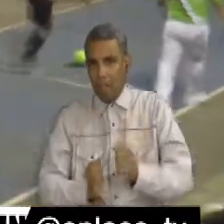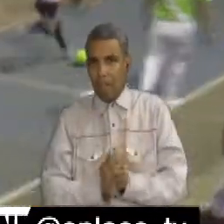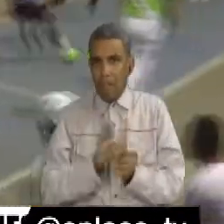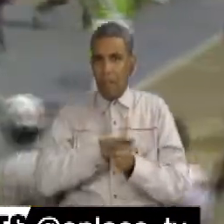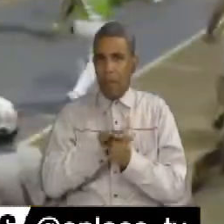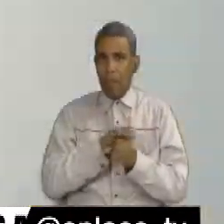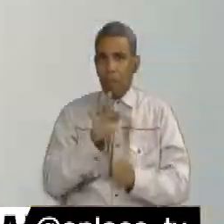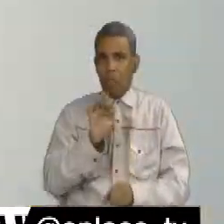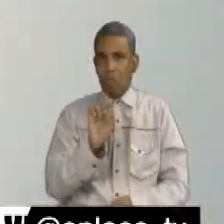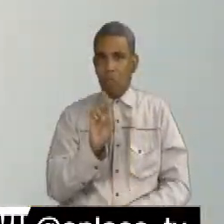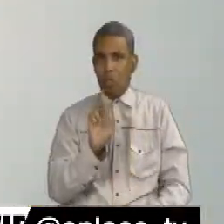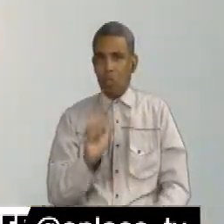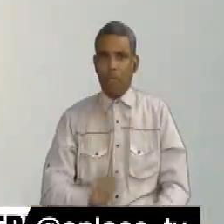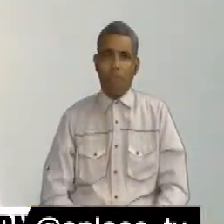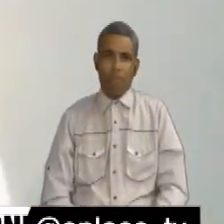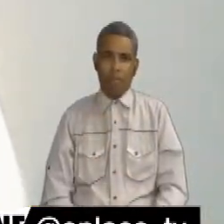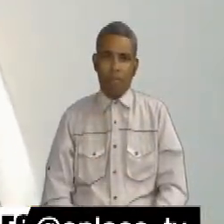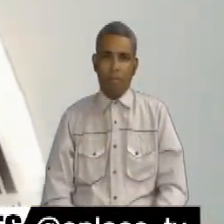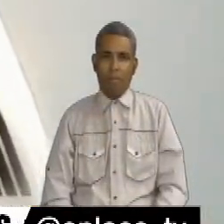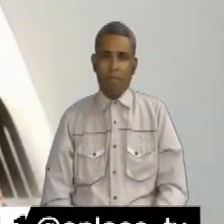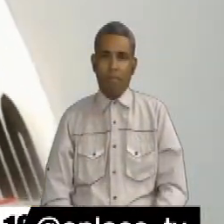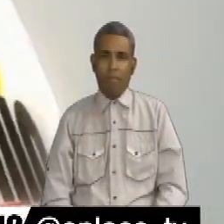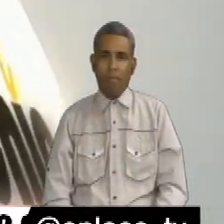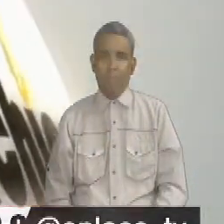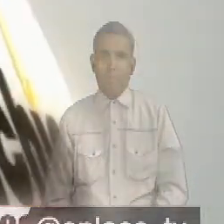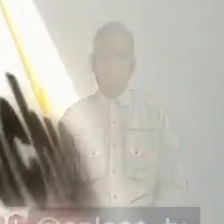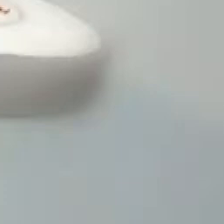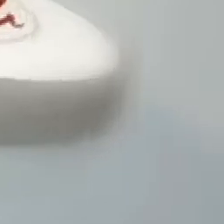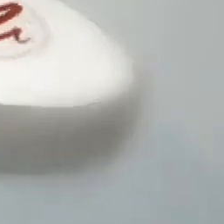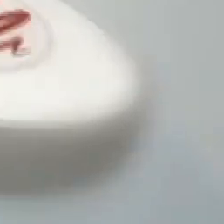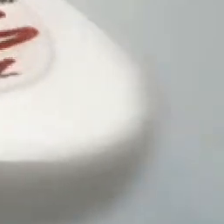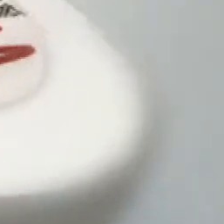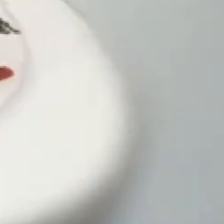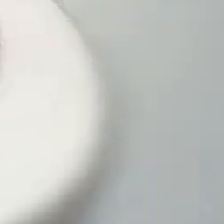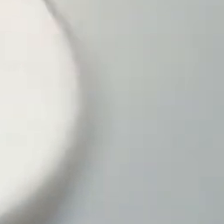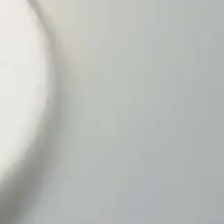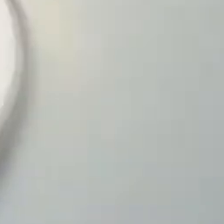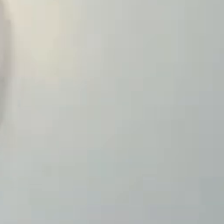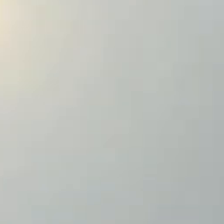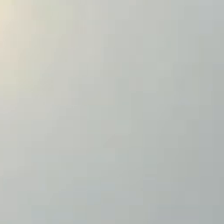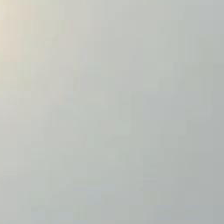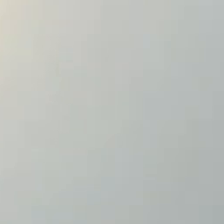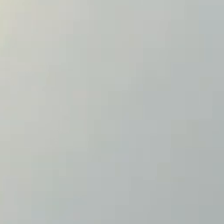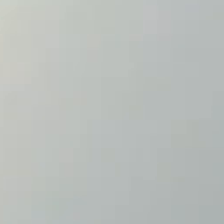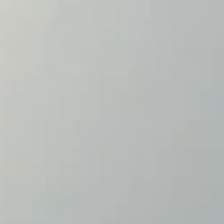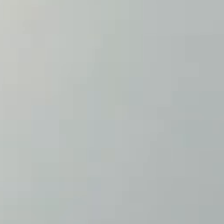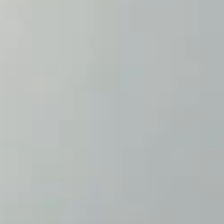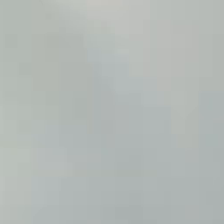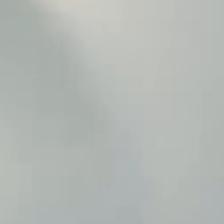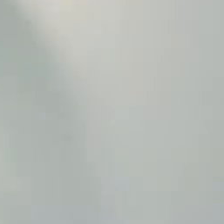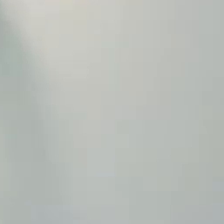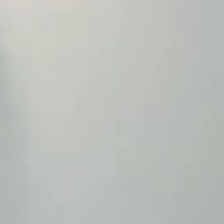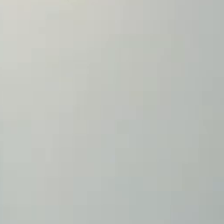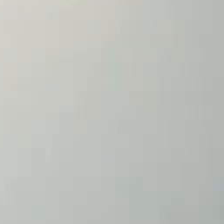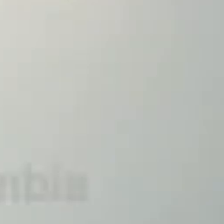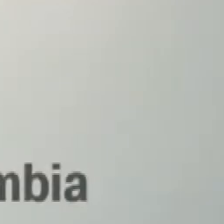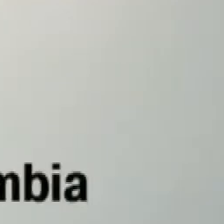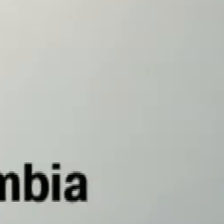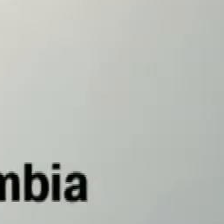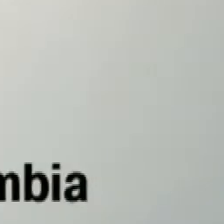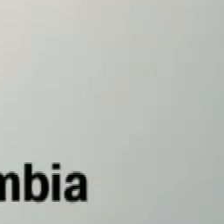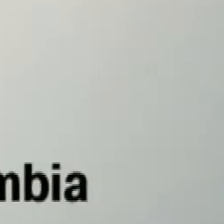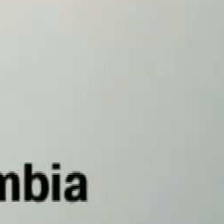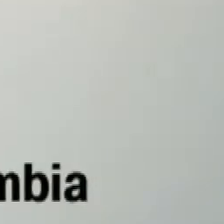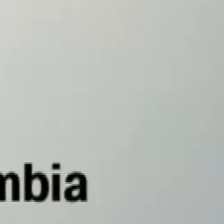La Tora. Hasta aquí los deportes, con el patrocinio de Restaurante El Machín Gourmet, ahora en su nueva sede en el